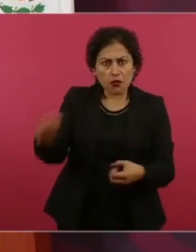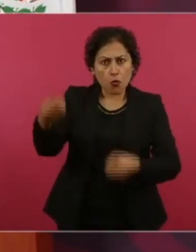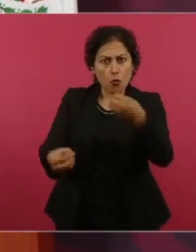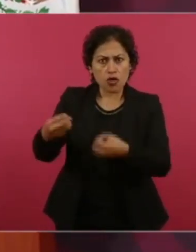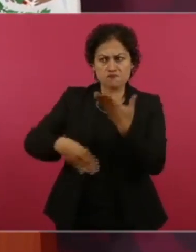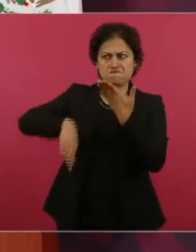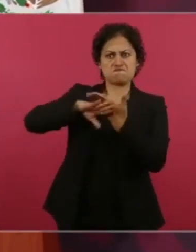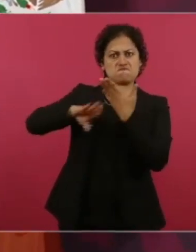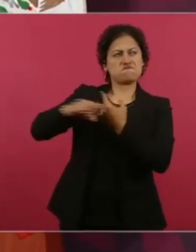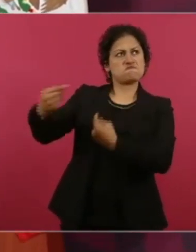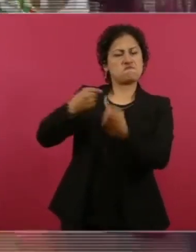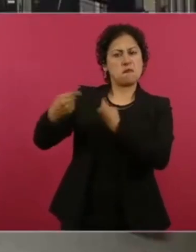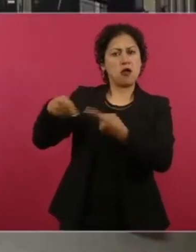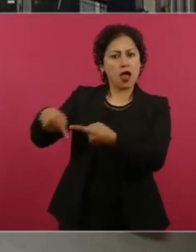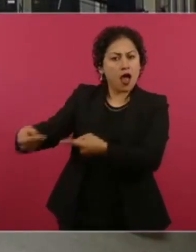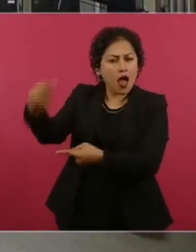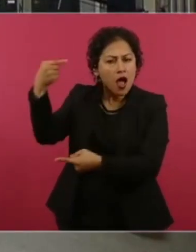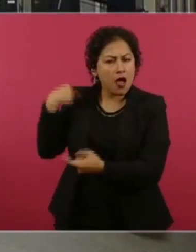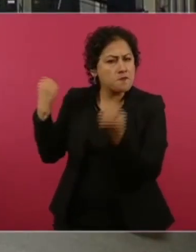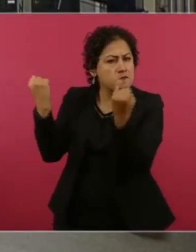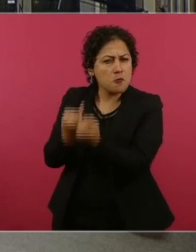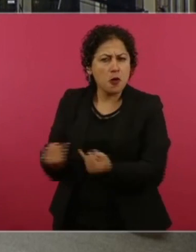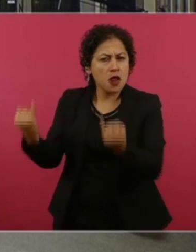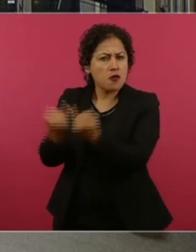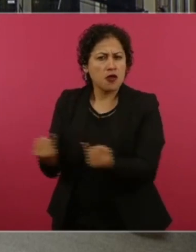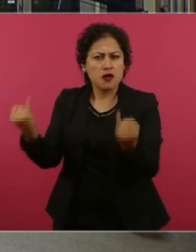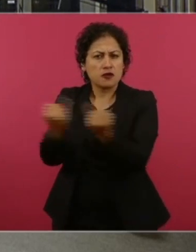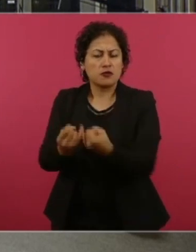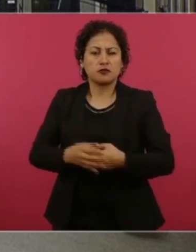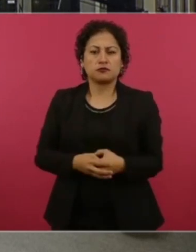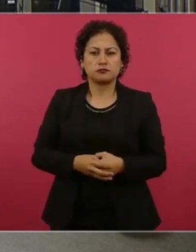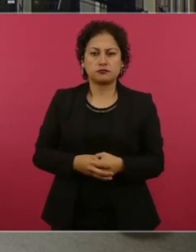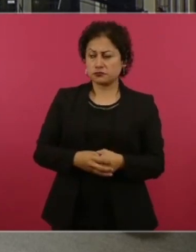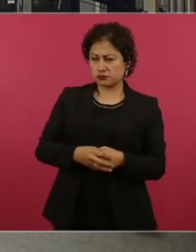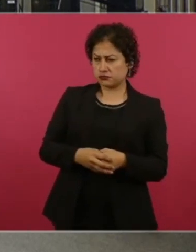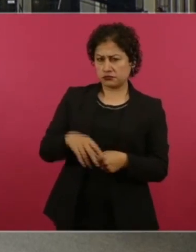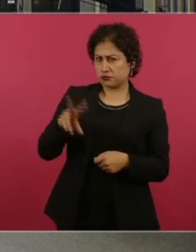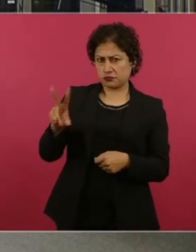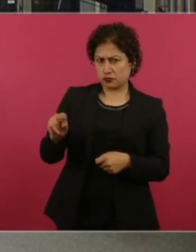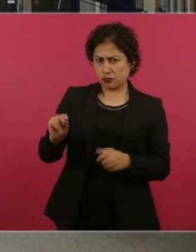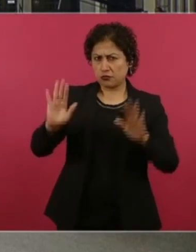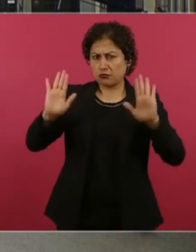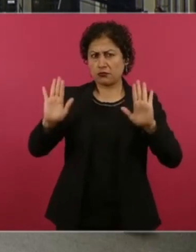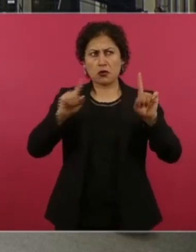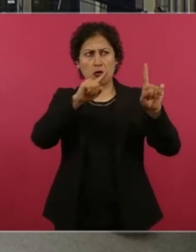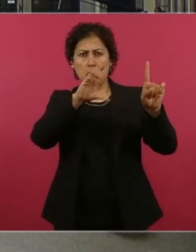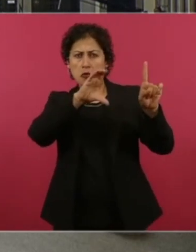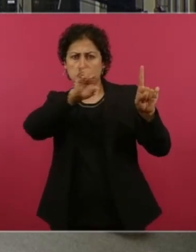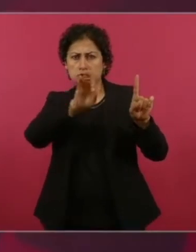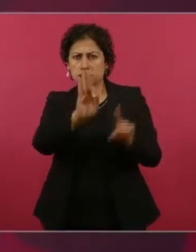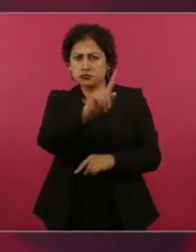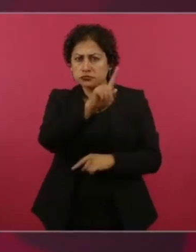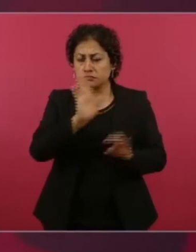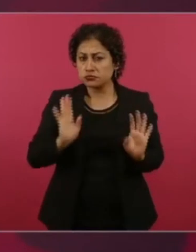contra. ¿Pero pedirá su destitución? No, que la judicatura, porque yo no